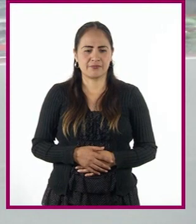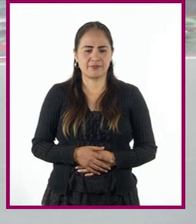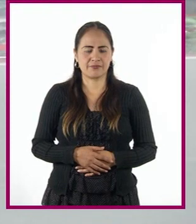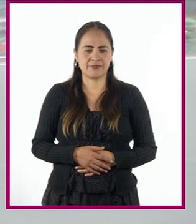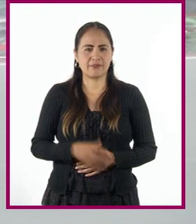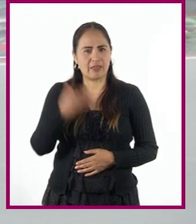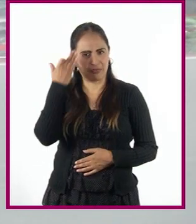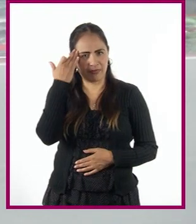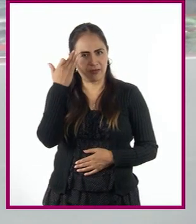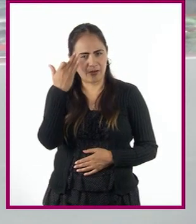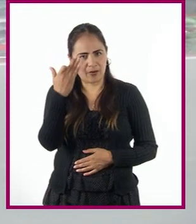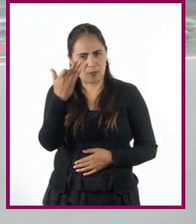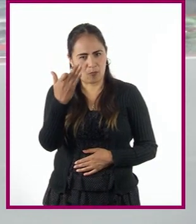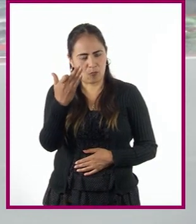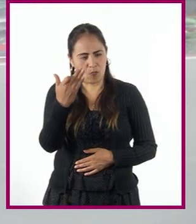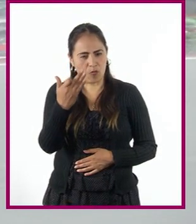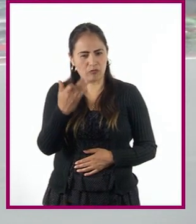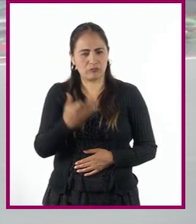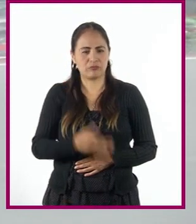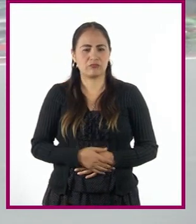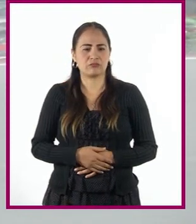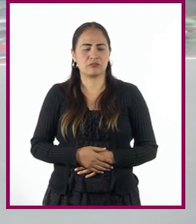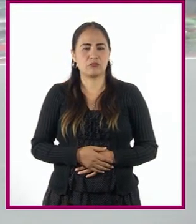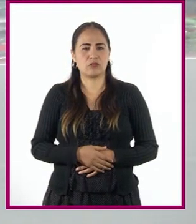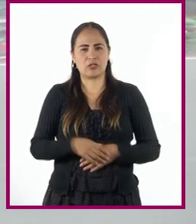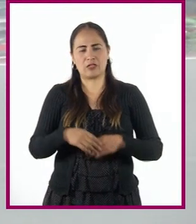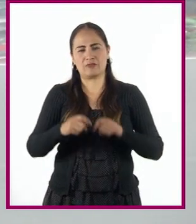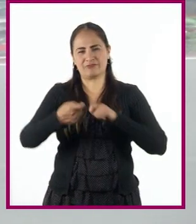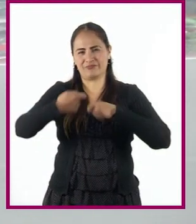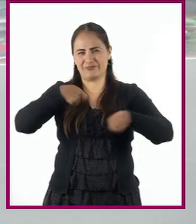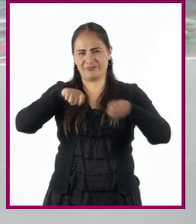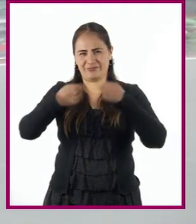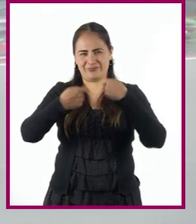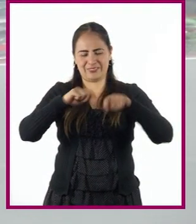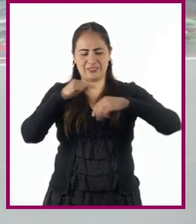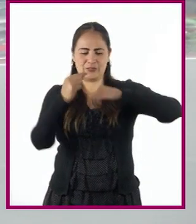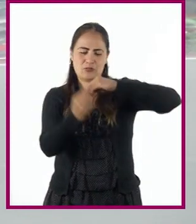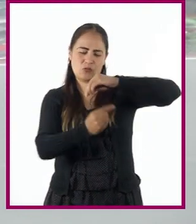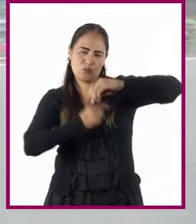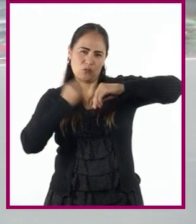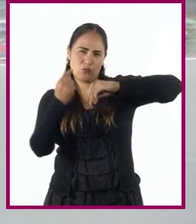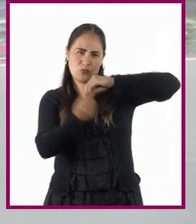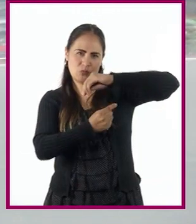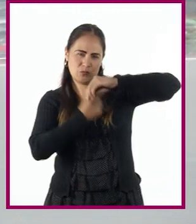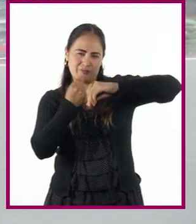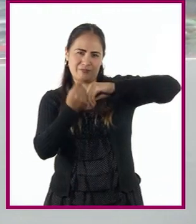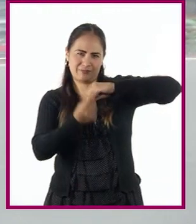Tarda un poquito en encender porque está el plástico de